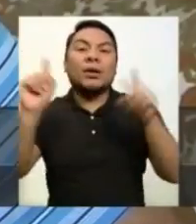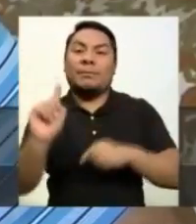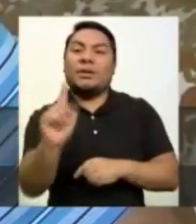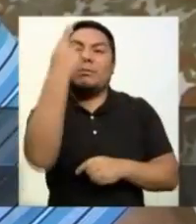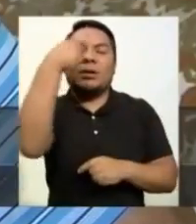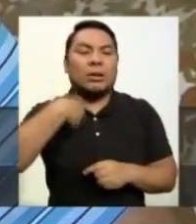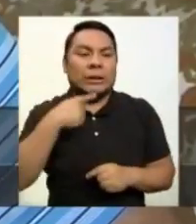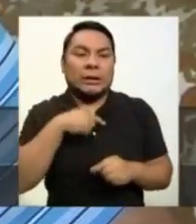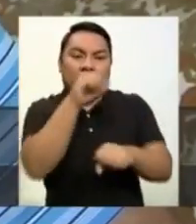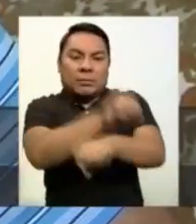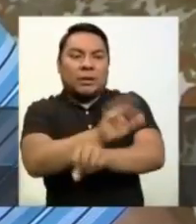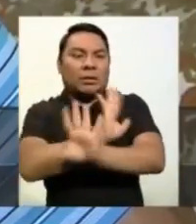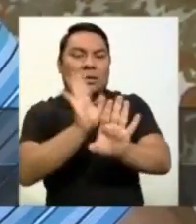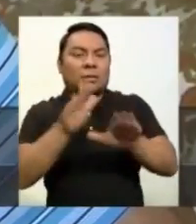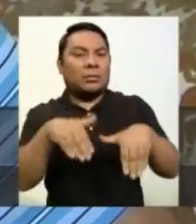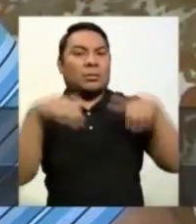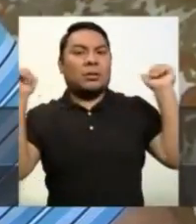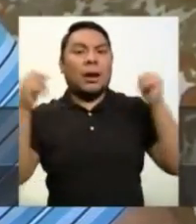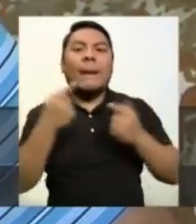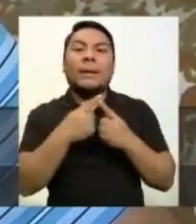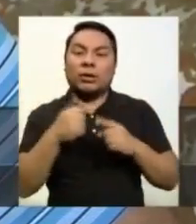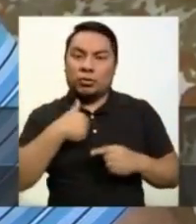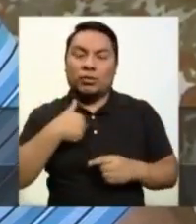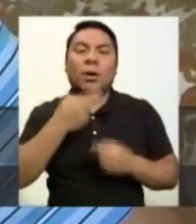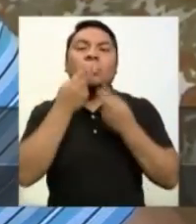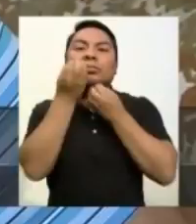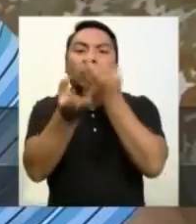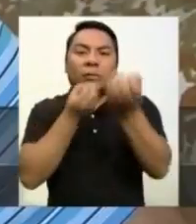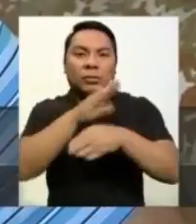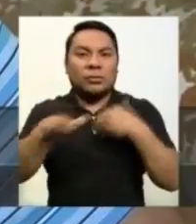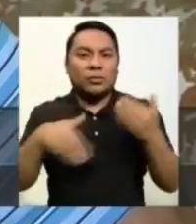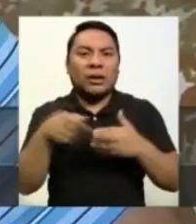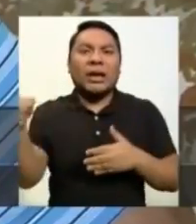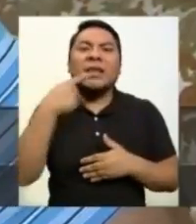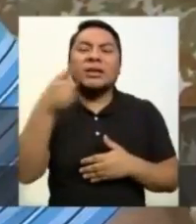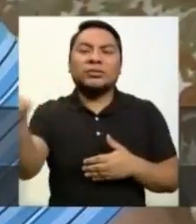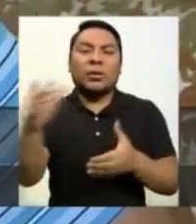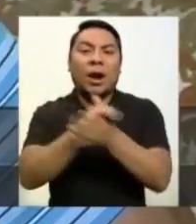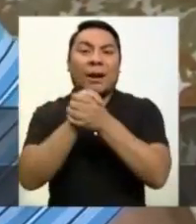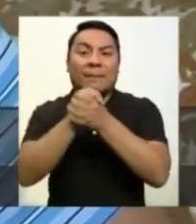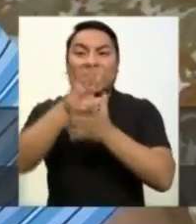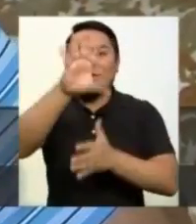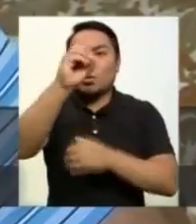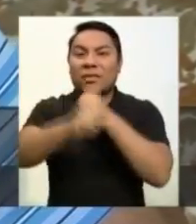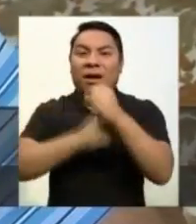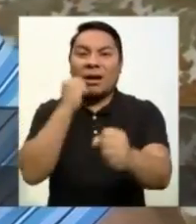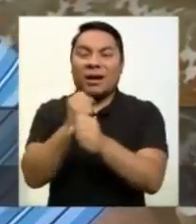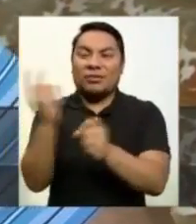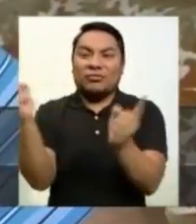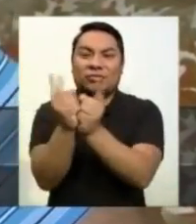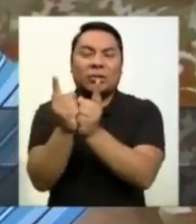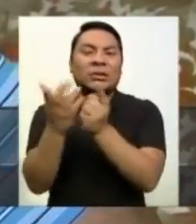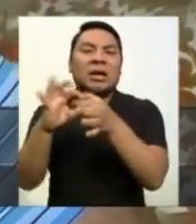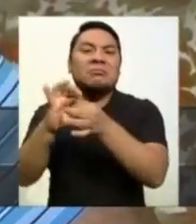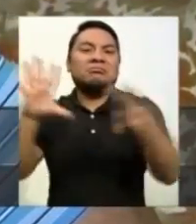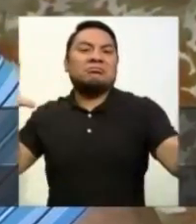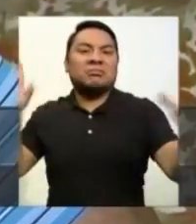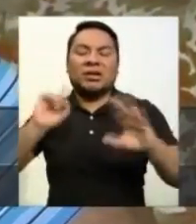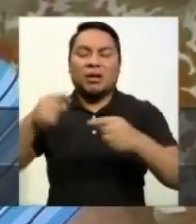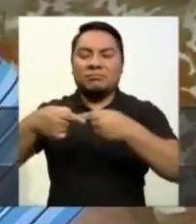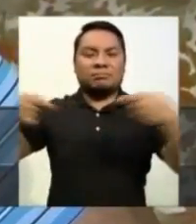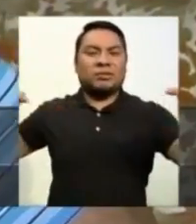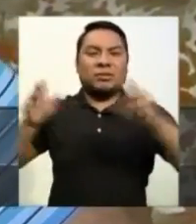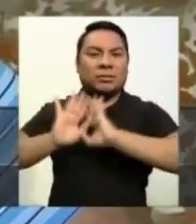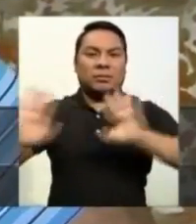que tiene con Toledo de hace cerca de 50 años habría terminado. Entonces, si esto es así, demuestra pues que no hay